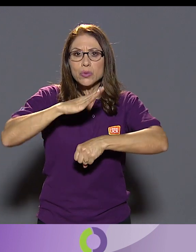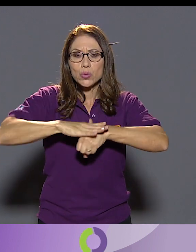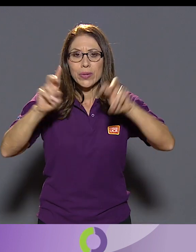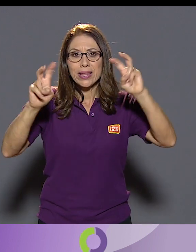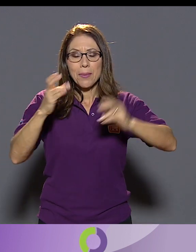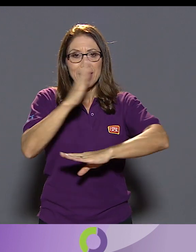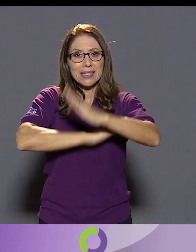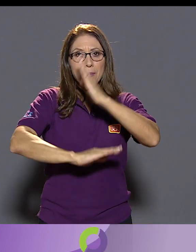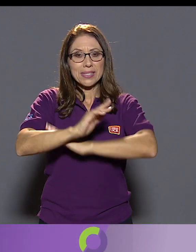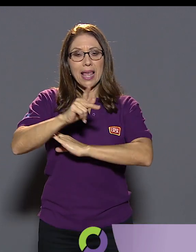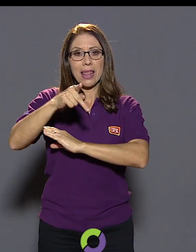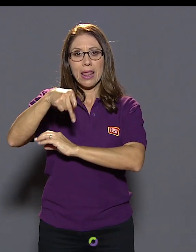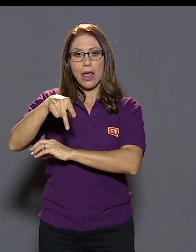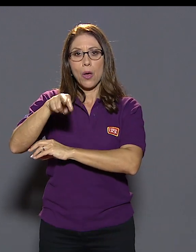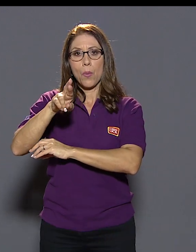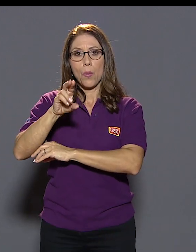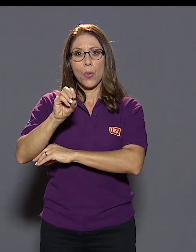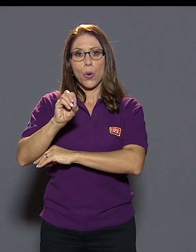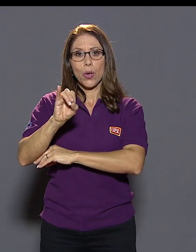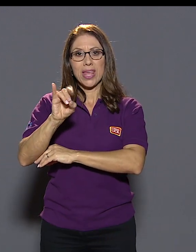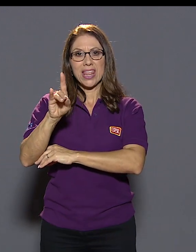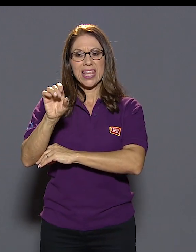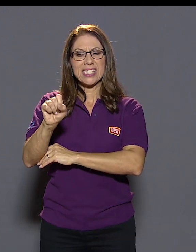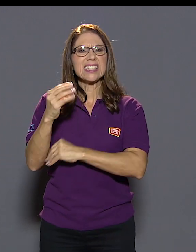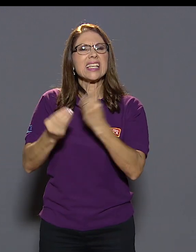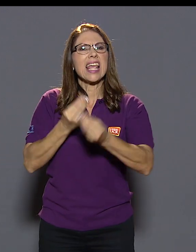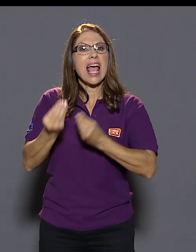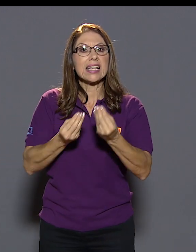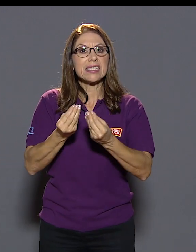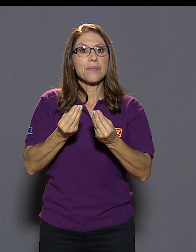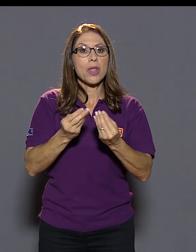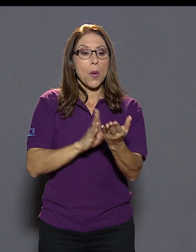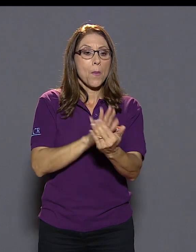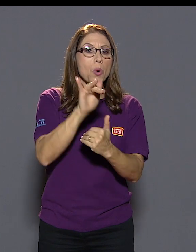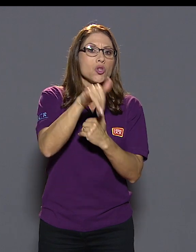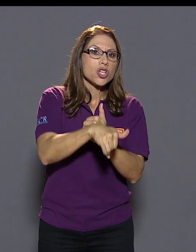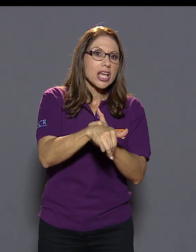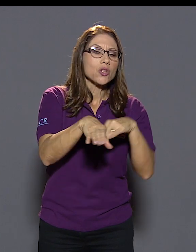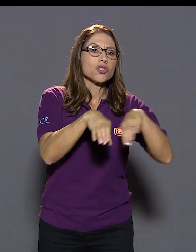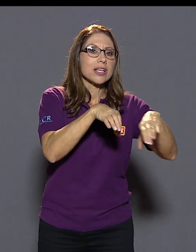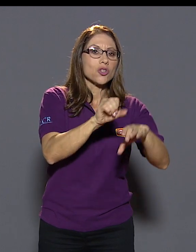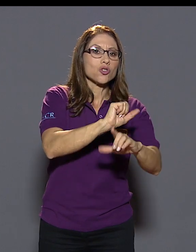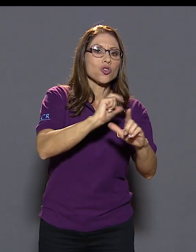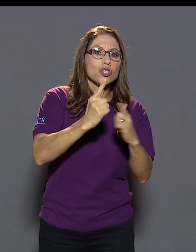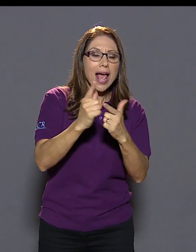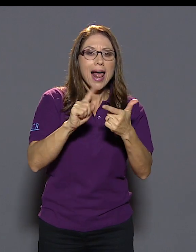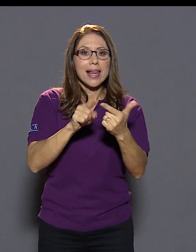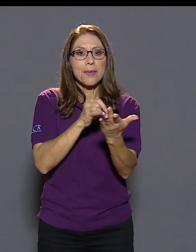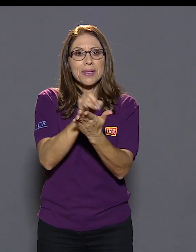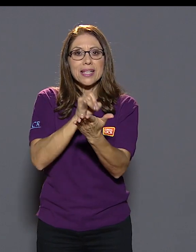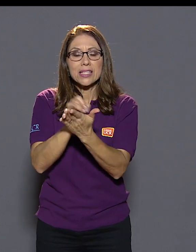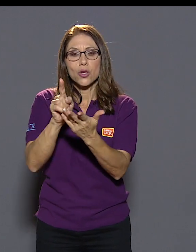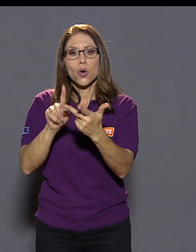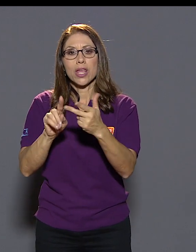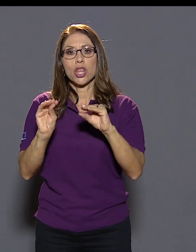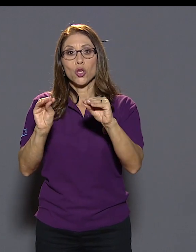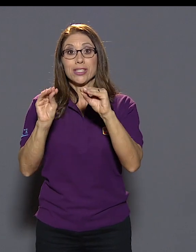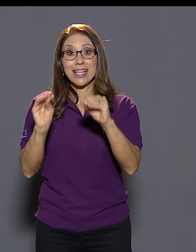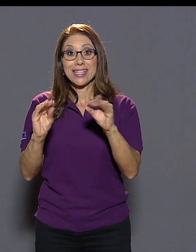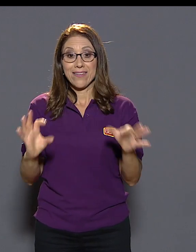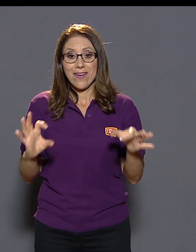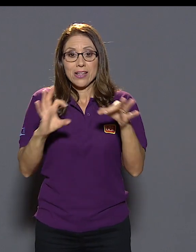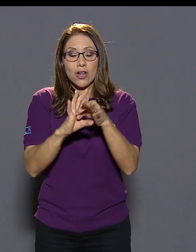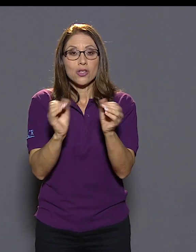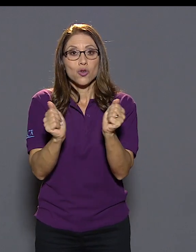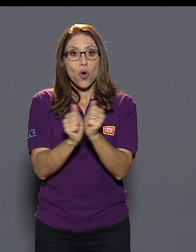discapacidad. ProIDIS como tal lo que hace es articular los proyectos tanto en acción social, en investigación y en docencia que tengan que ver